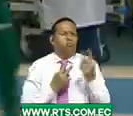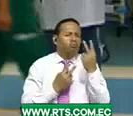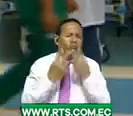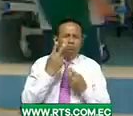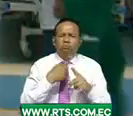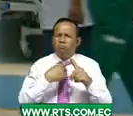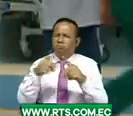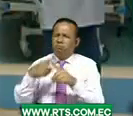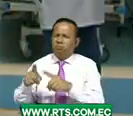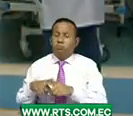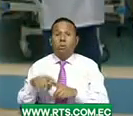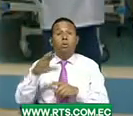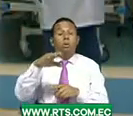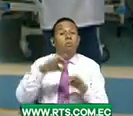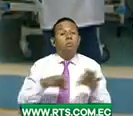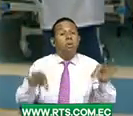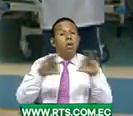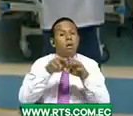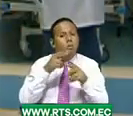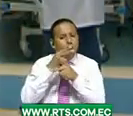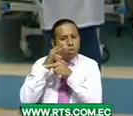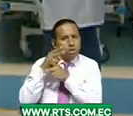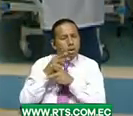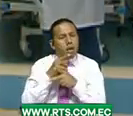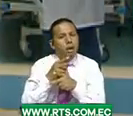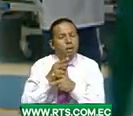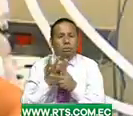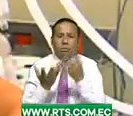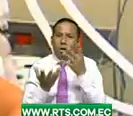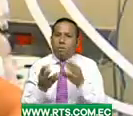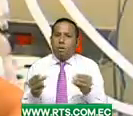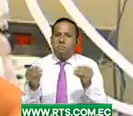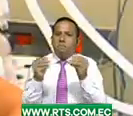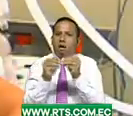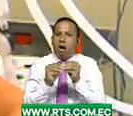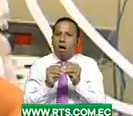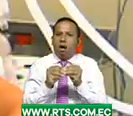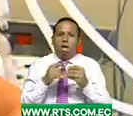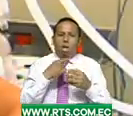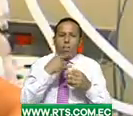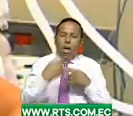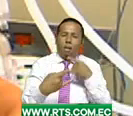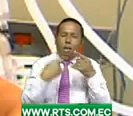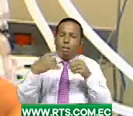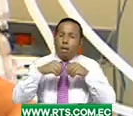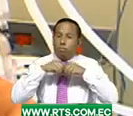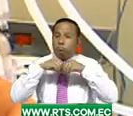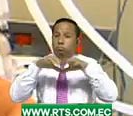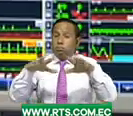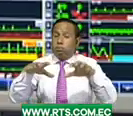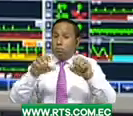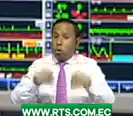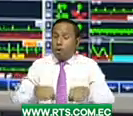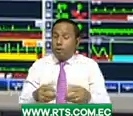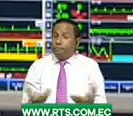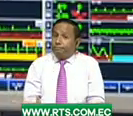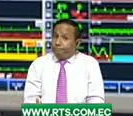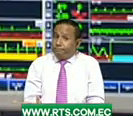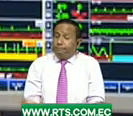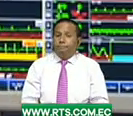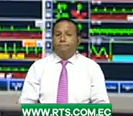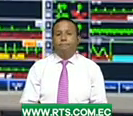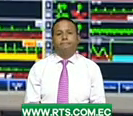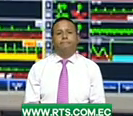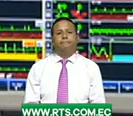Se debe tener mucho cuidado, pues no vaya a ser que una nueva ola de coronavirus nos vuelva a alcanzar. Informó Julio César